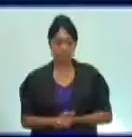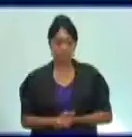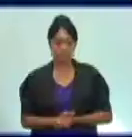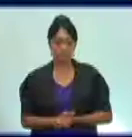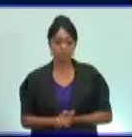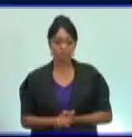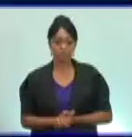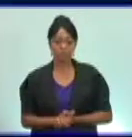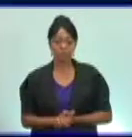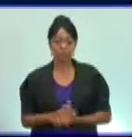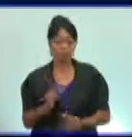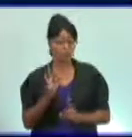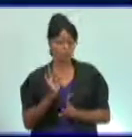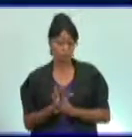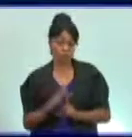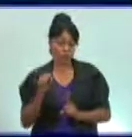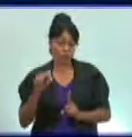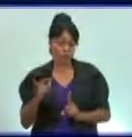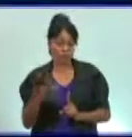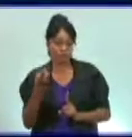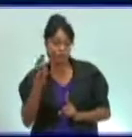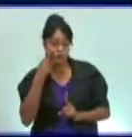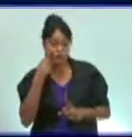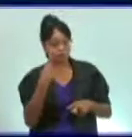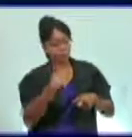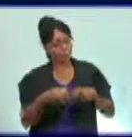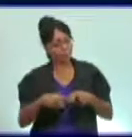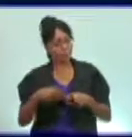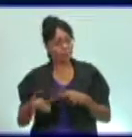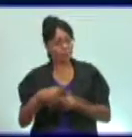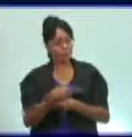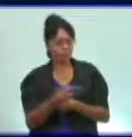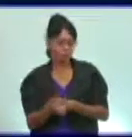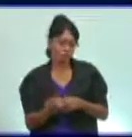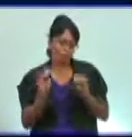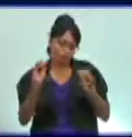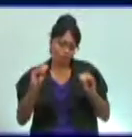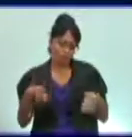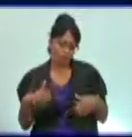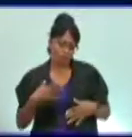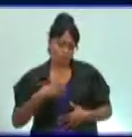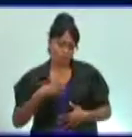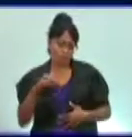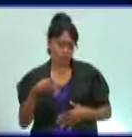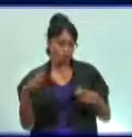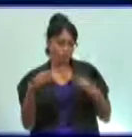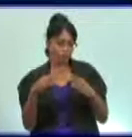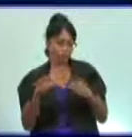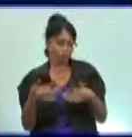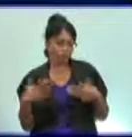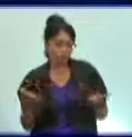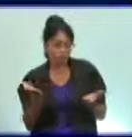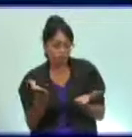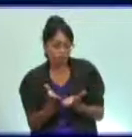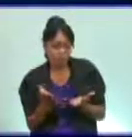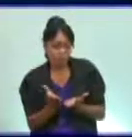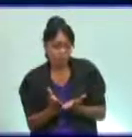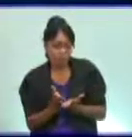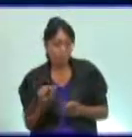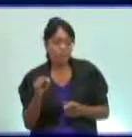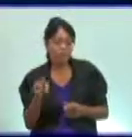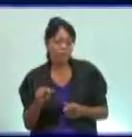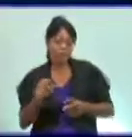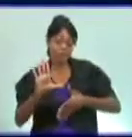Comencemos entonces también conociendo los materiales que ustedes deben tener en sus casas para poder trabajar todos estos elementos. El Atlas